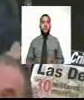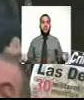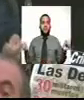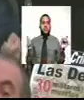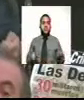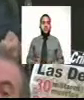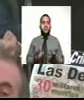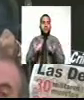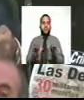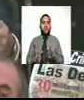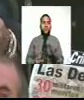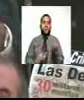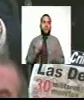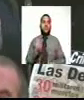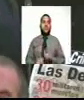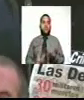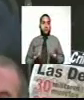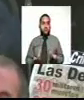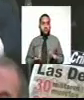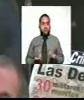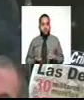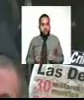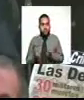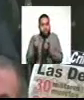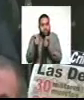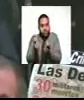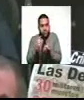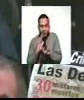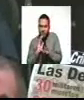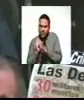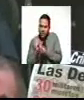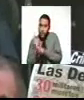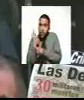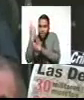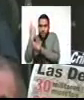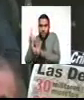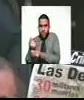Deberían darle ese manejo a los partidos políticos.